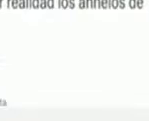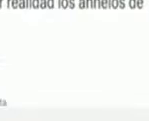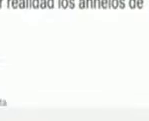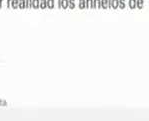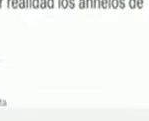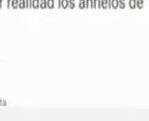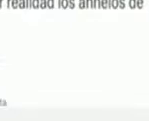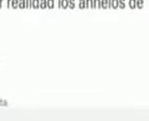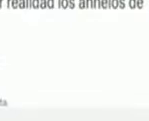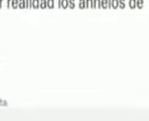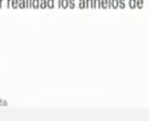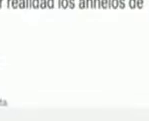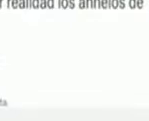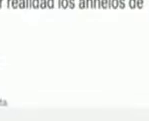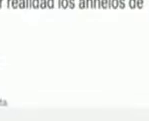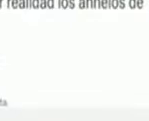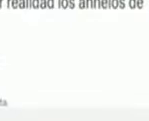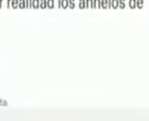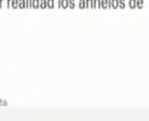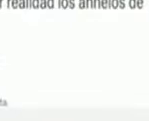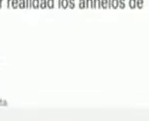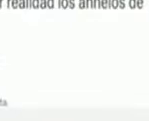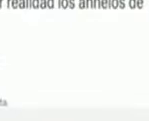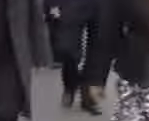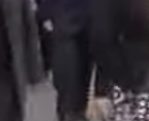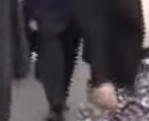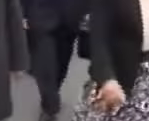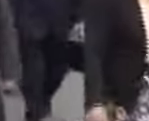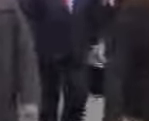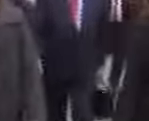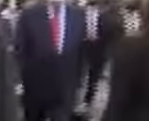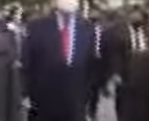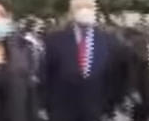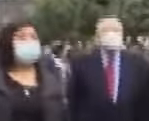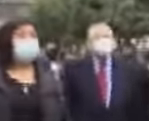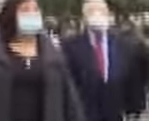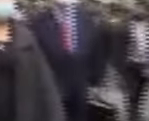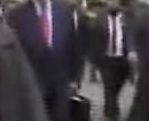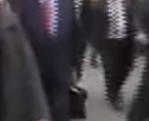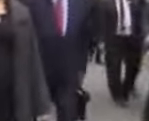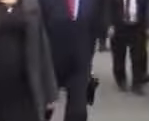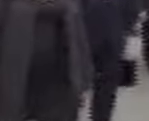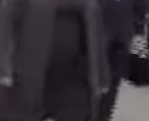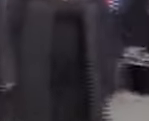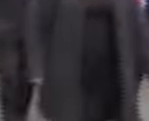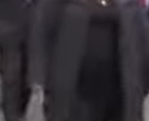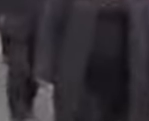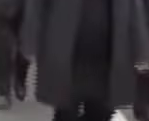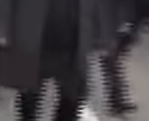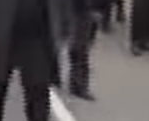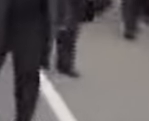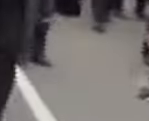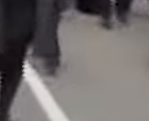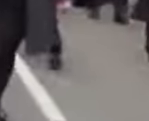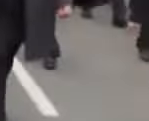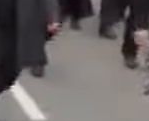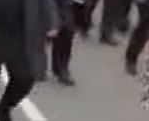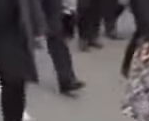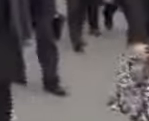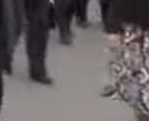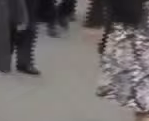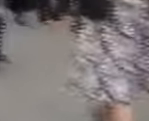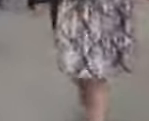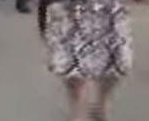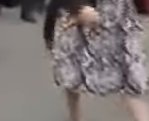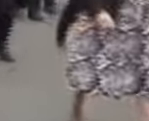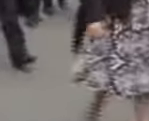confianza. Alex Vigo se encuentra en los exteriores del Congreso. Vamos a enlazarnos brevemente con él para que nos comente pues cuáles son